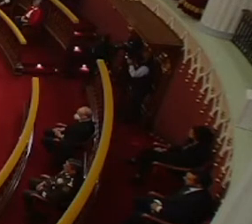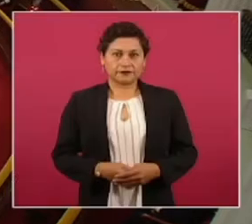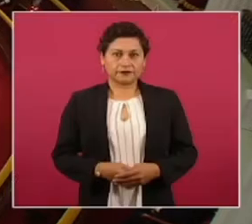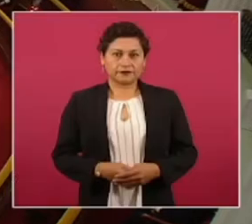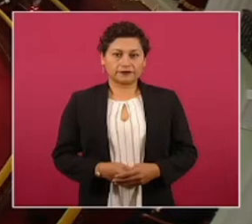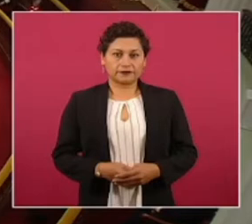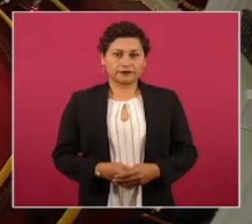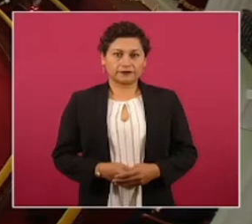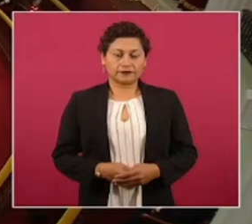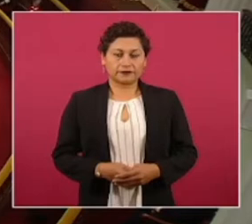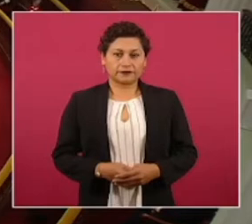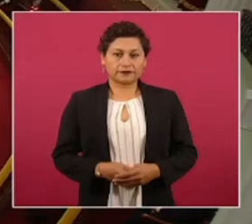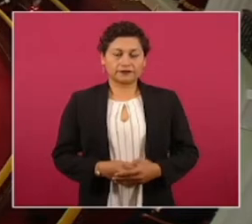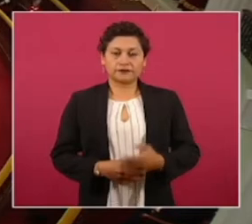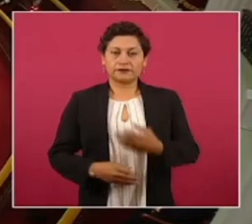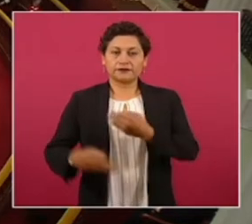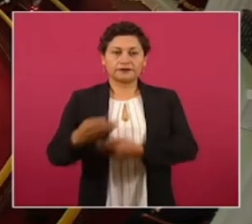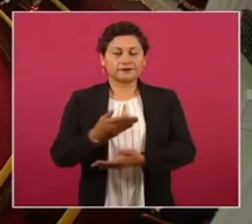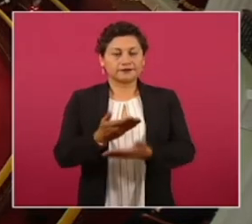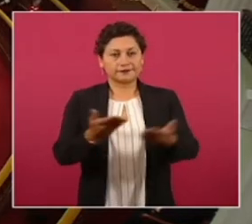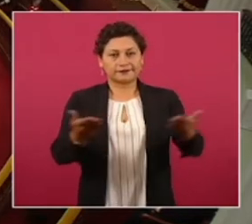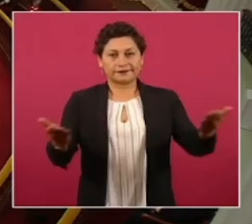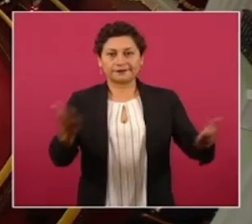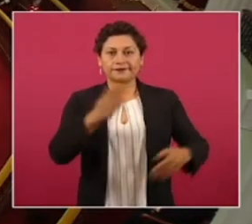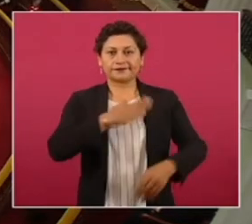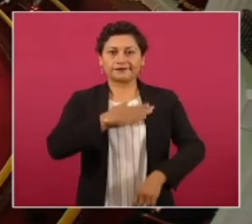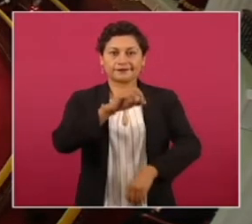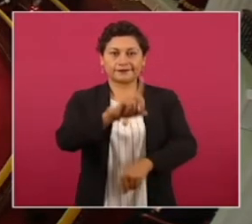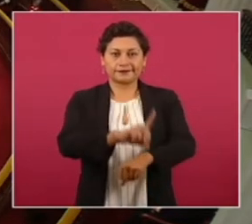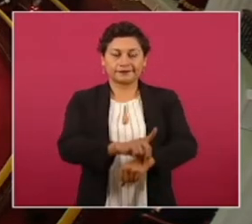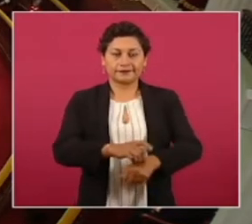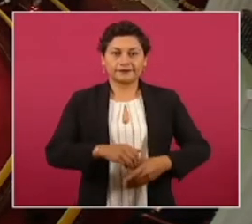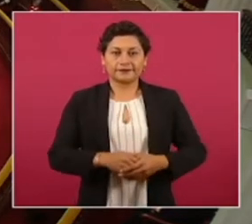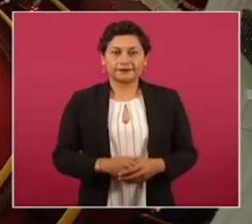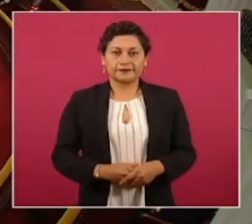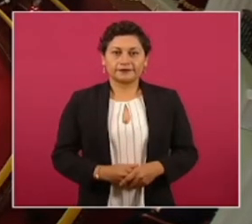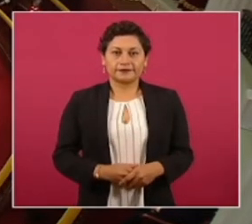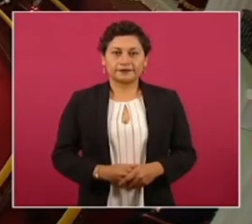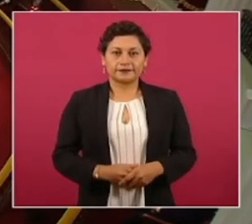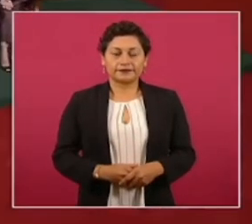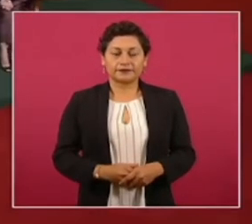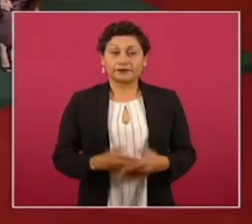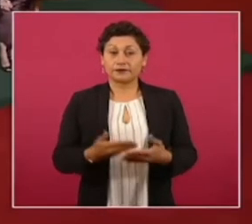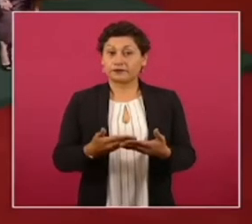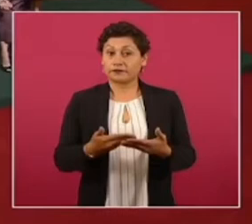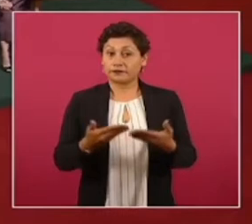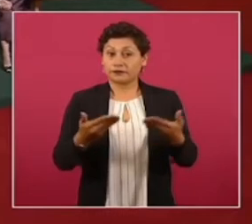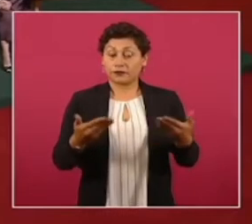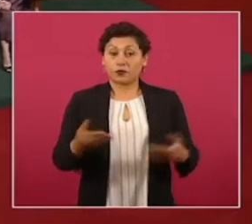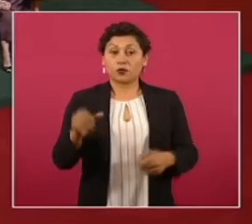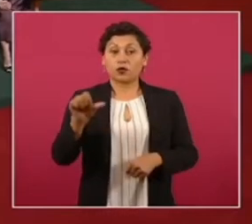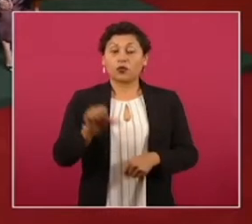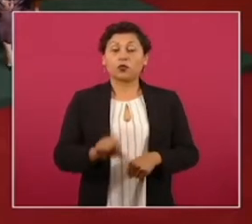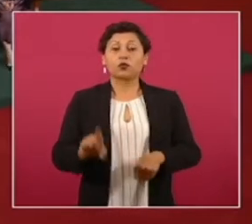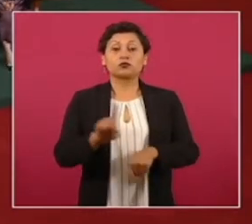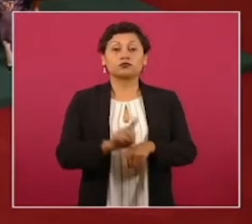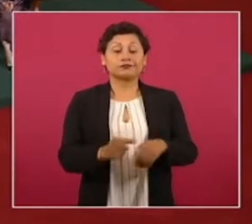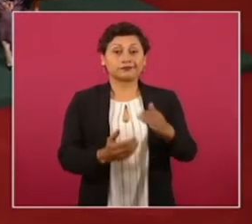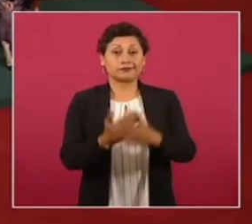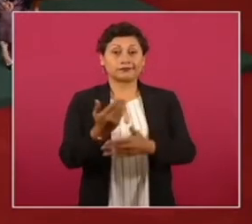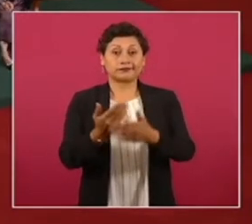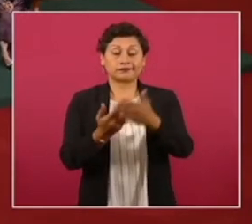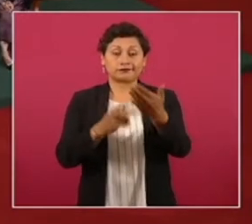queridísimo auditorio, muy buenos días. Estar ante ustedes esta mañana para